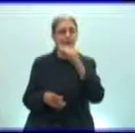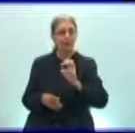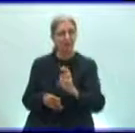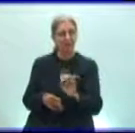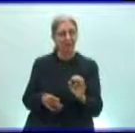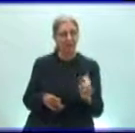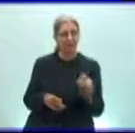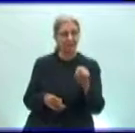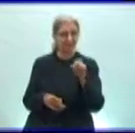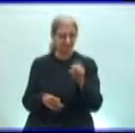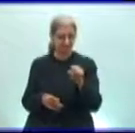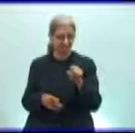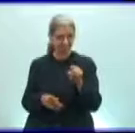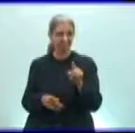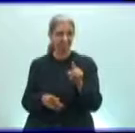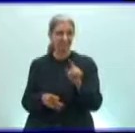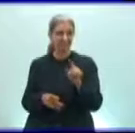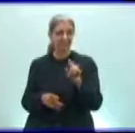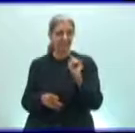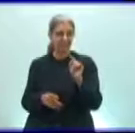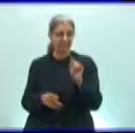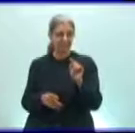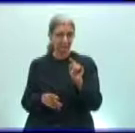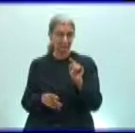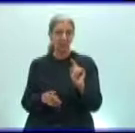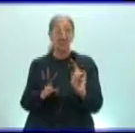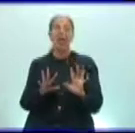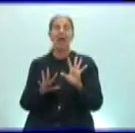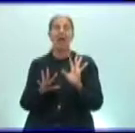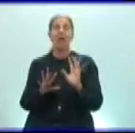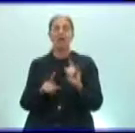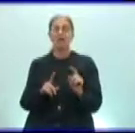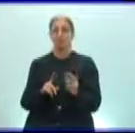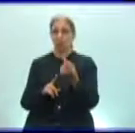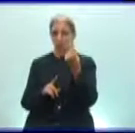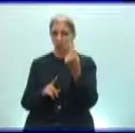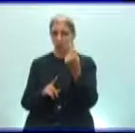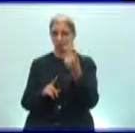son aquellas que al menos tienen una variable en el denominador.